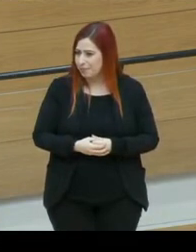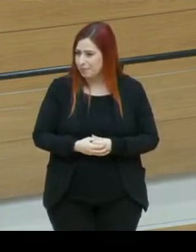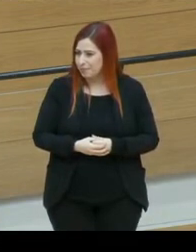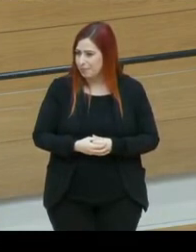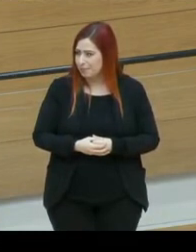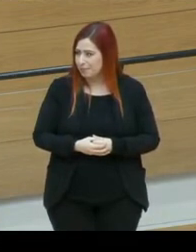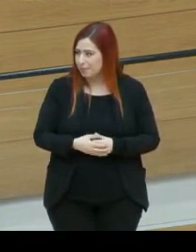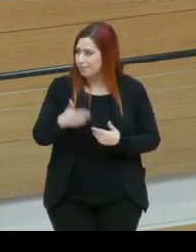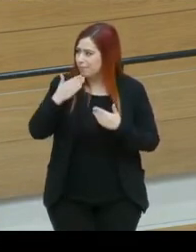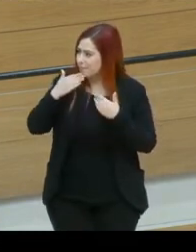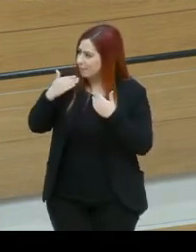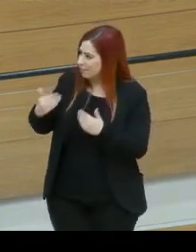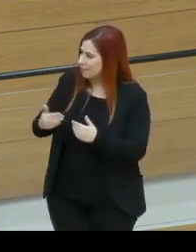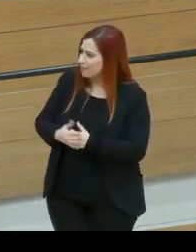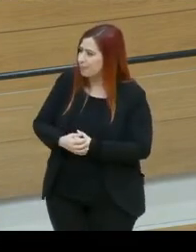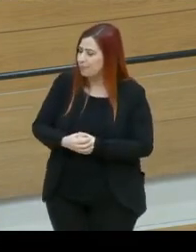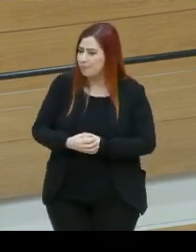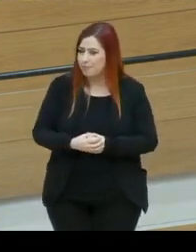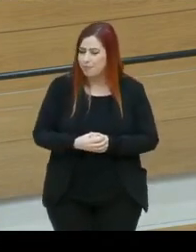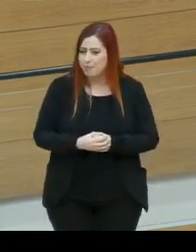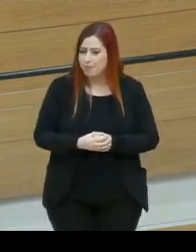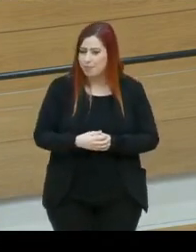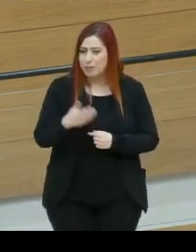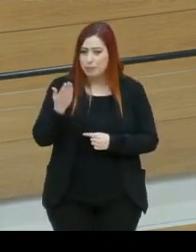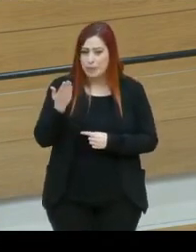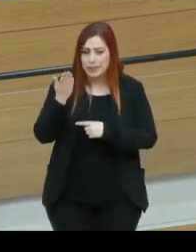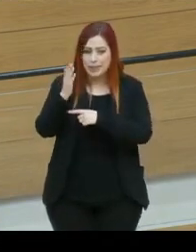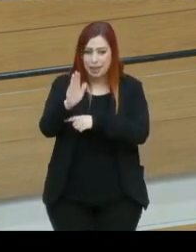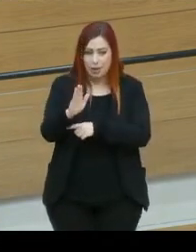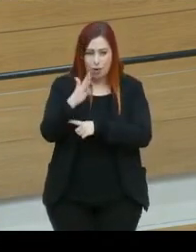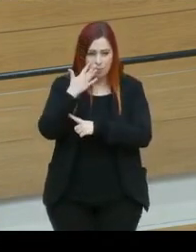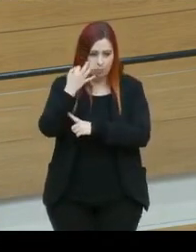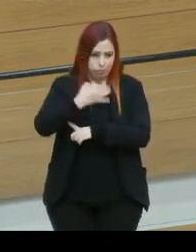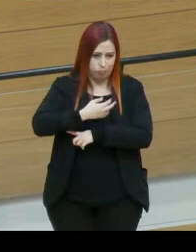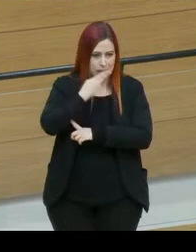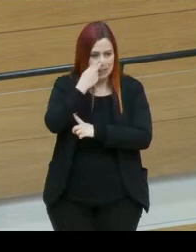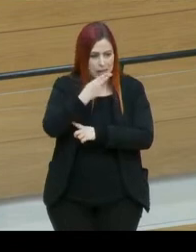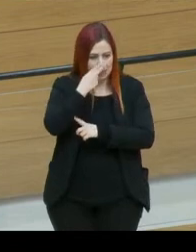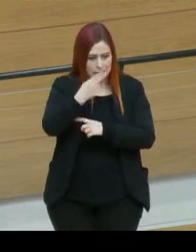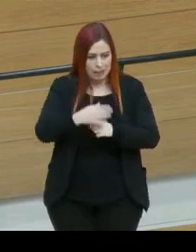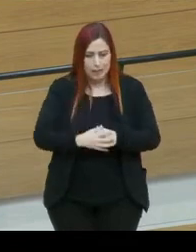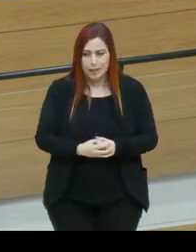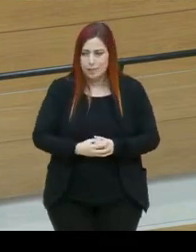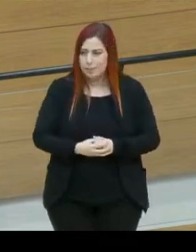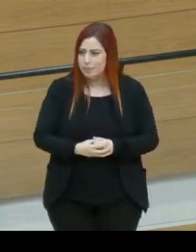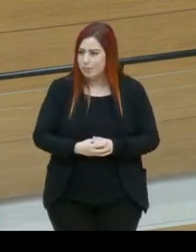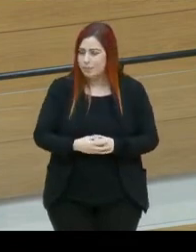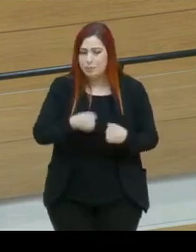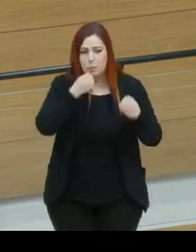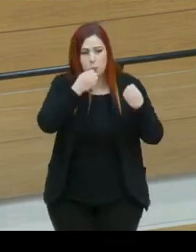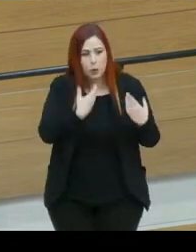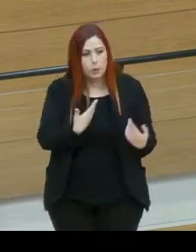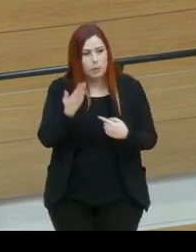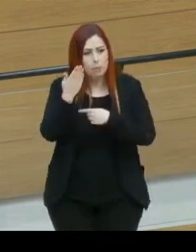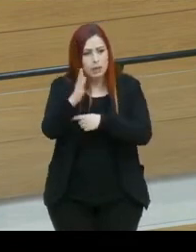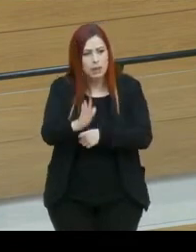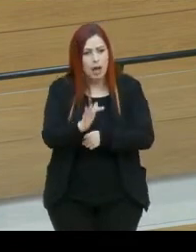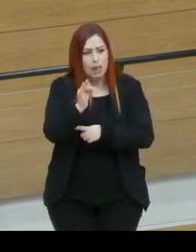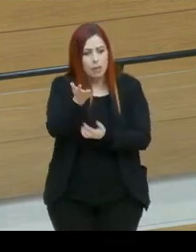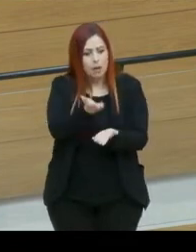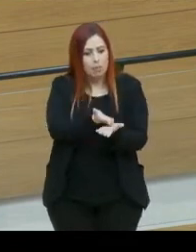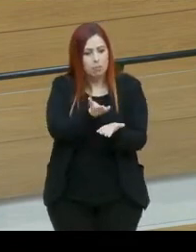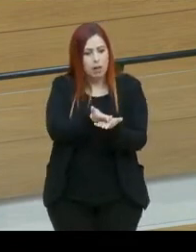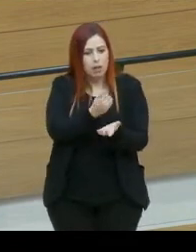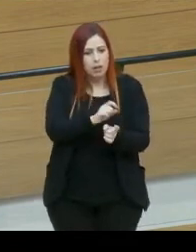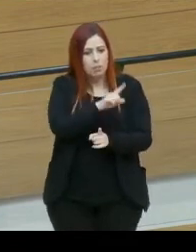Pues muchísimas gracias, María del Carmen. Gracias. Una presentación realmente interesante y muy bien presentada y además planteando